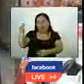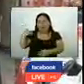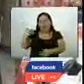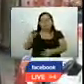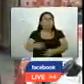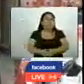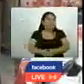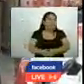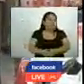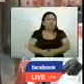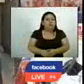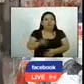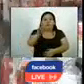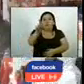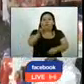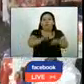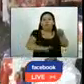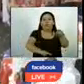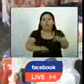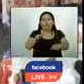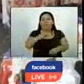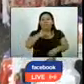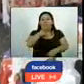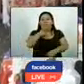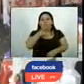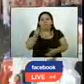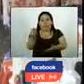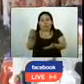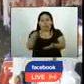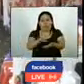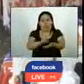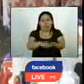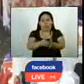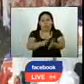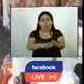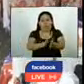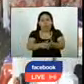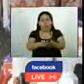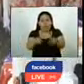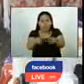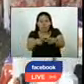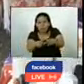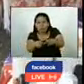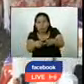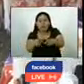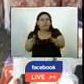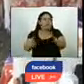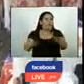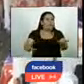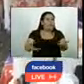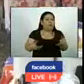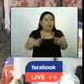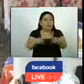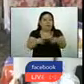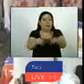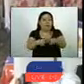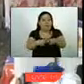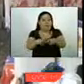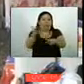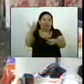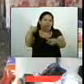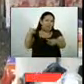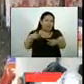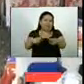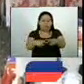anteriormente $1. Sí, la hemos reducido bastante. Hemos reducido bastante las pupusas porque prácticamente nuestras pupusas no sabían ser así, sabían